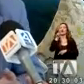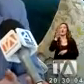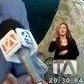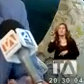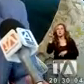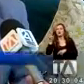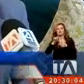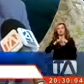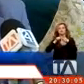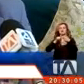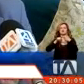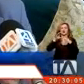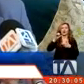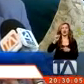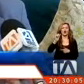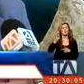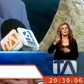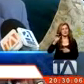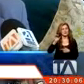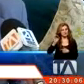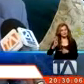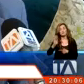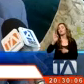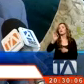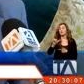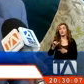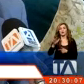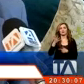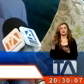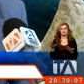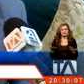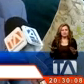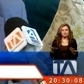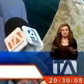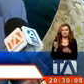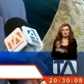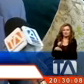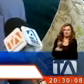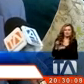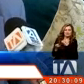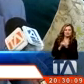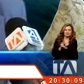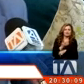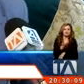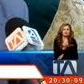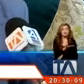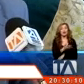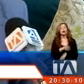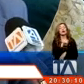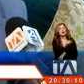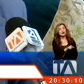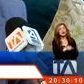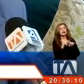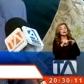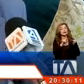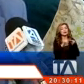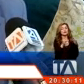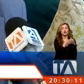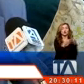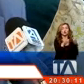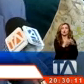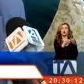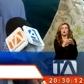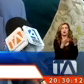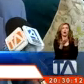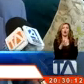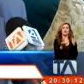podemos sacrificar un concepto que viene a nivel mundial por el simple hecho de que aquí están agremiados y que han